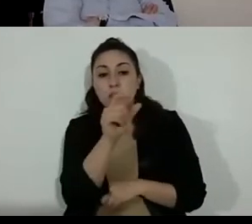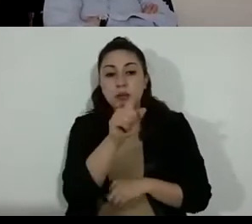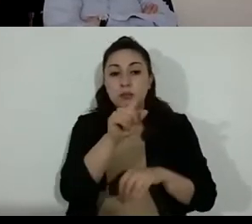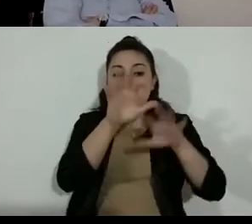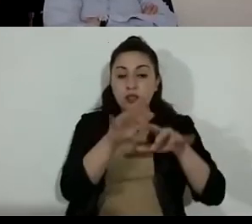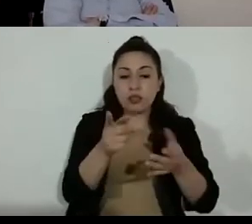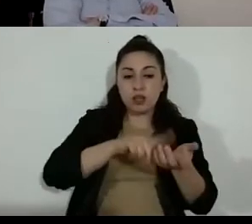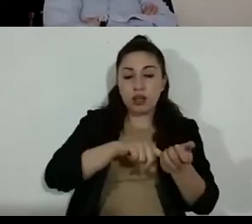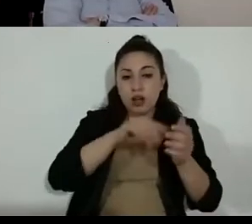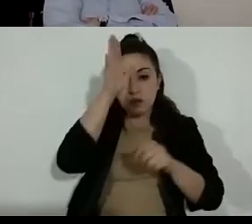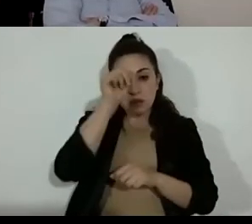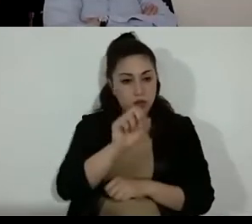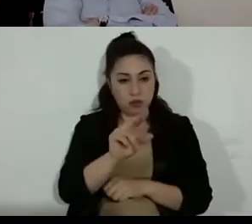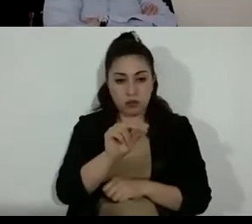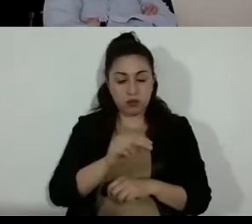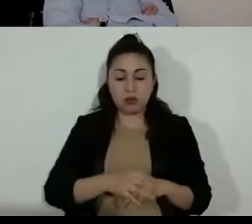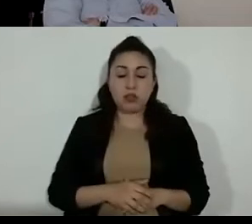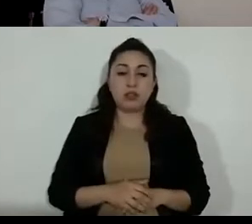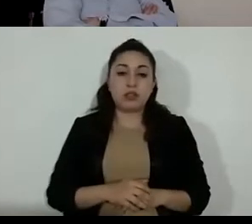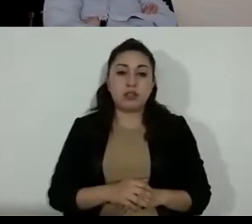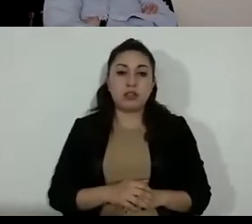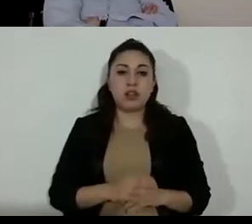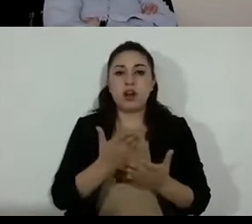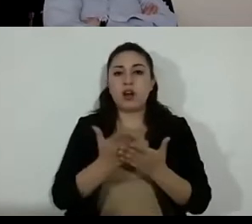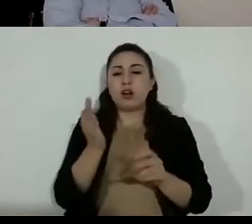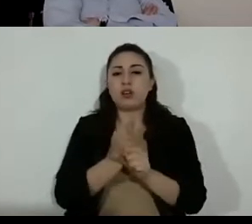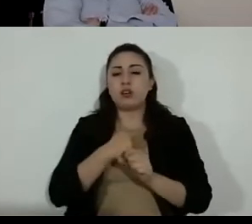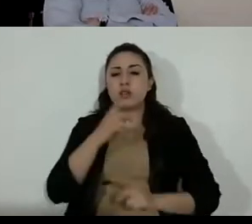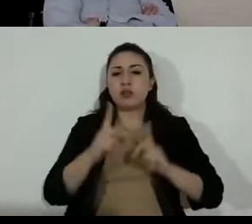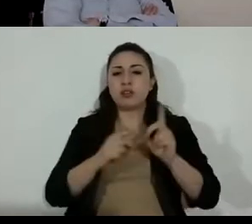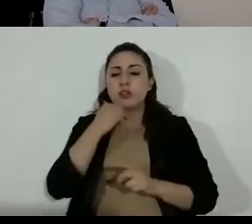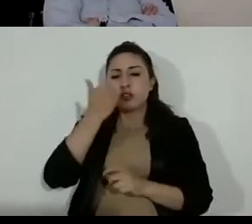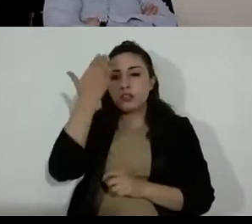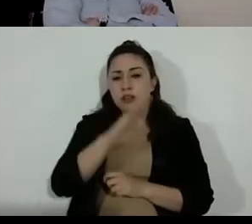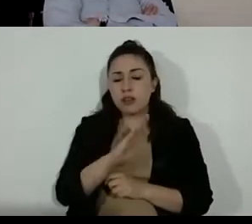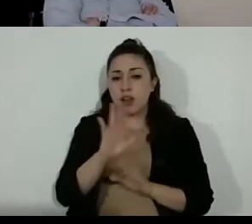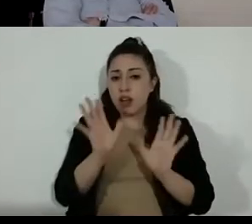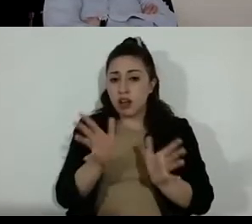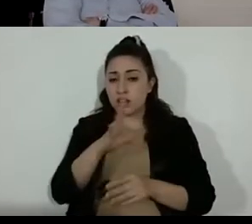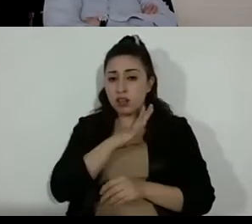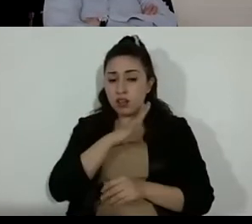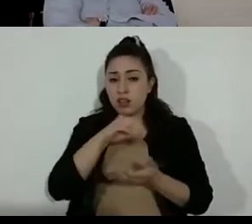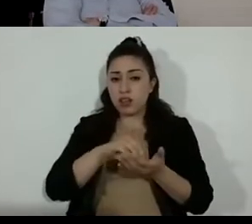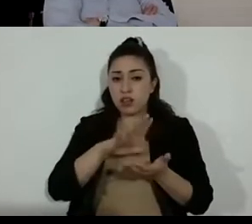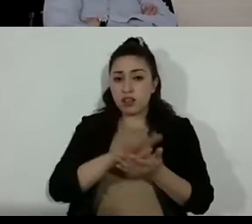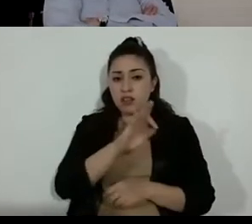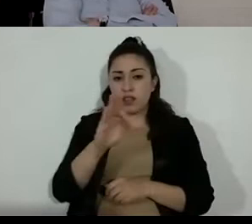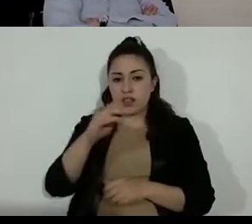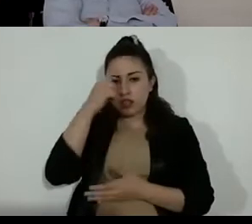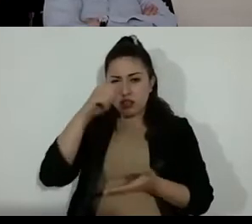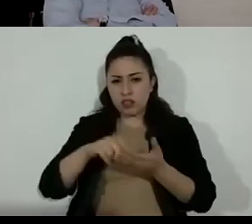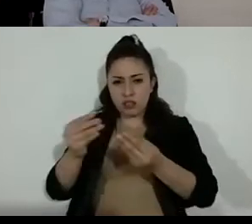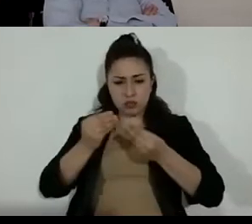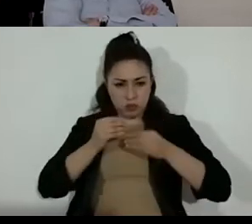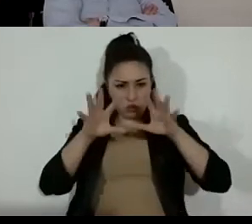documento. Y una duda que tengo es si ya se tendrá la fecha, porque estaba pendiente, al menos en los documentos que nos